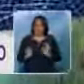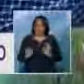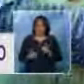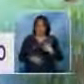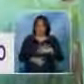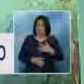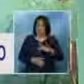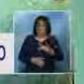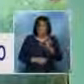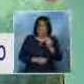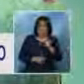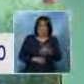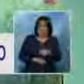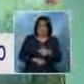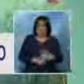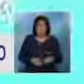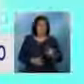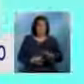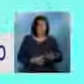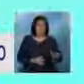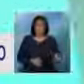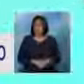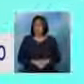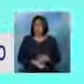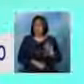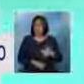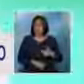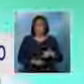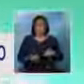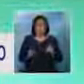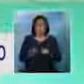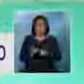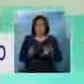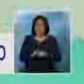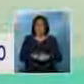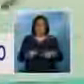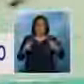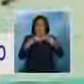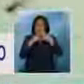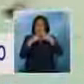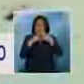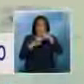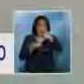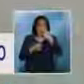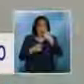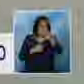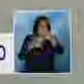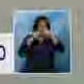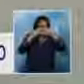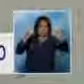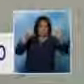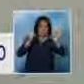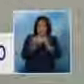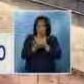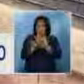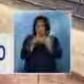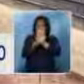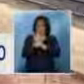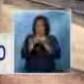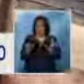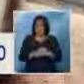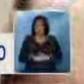ya que estos son baños nuevos públicos para los niños hay un ritmo eléctrico porque tenemos cables expuestos no tienen ningún tipo de protección